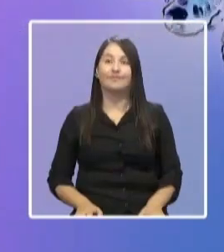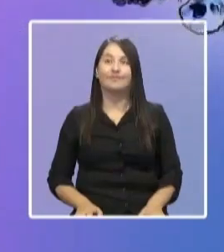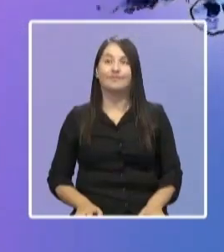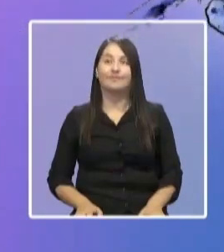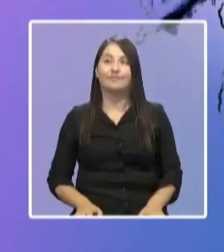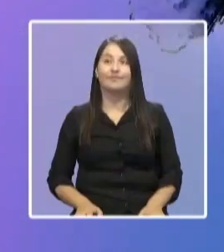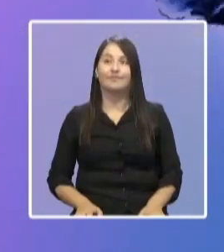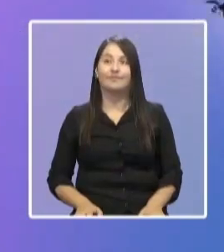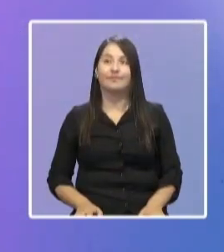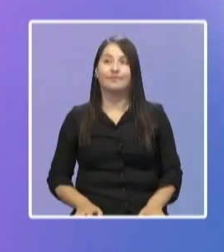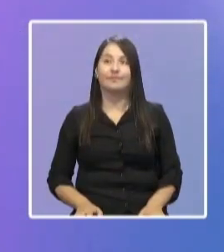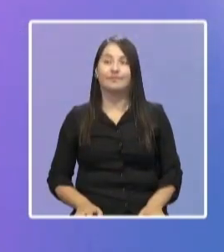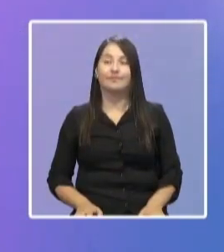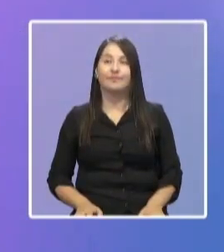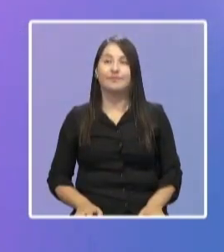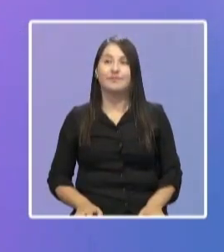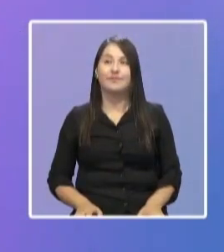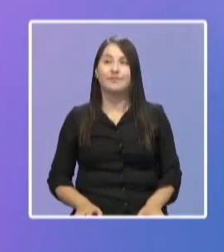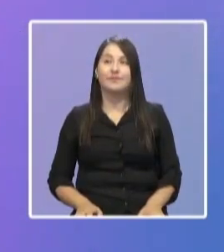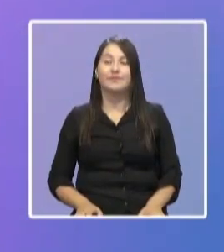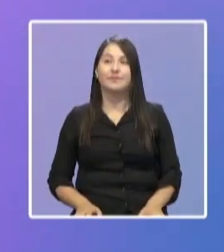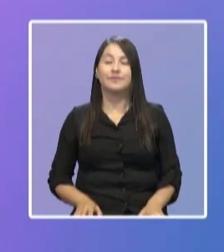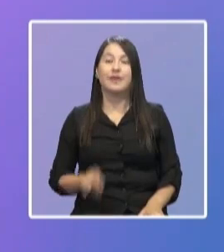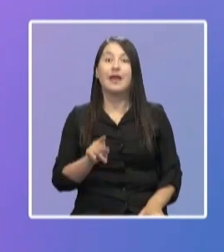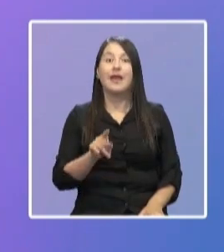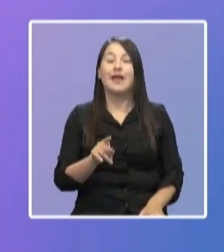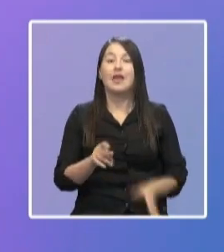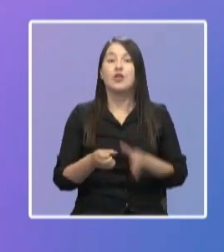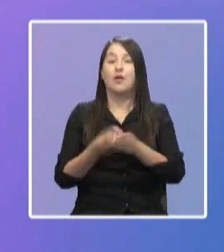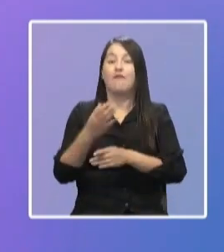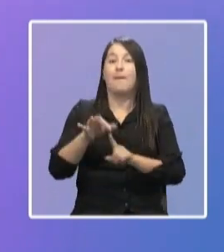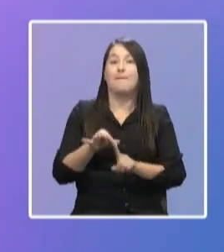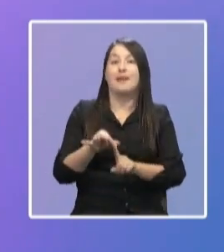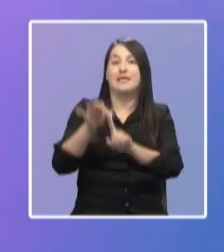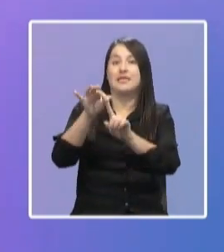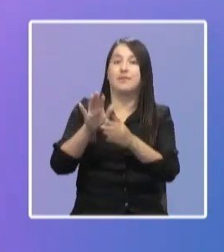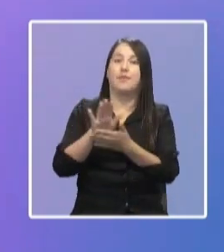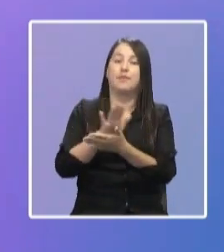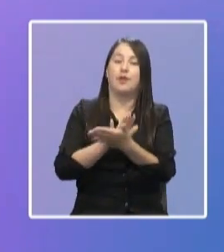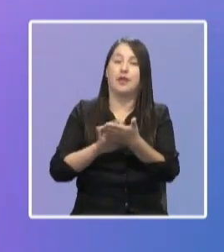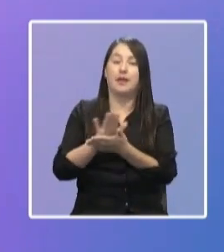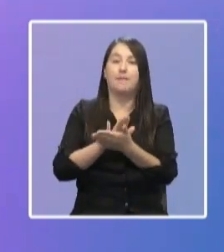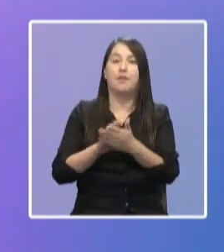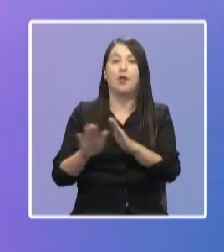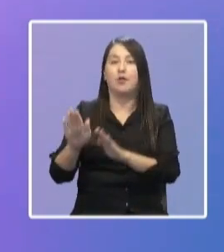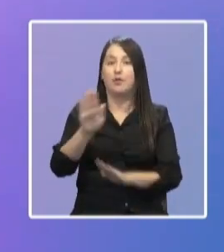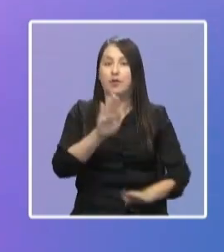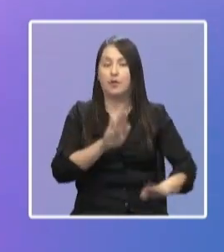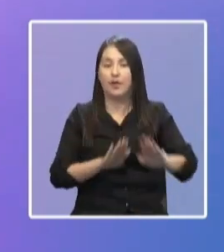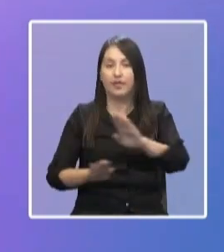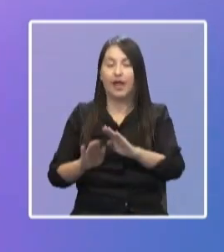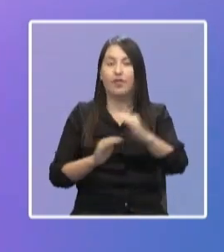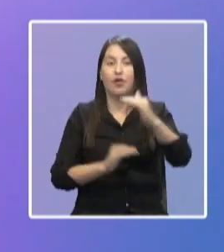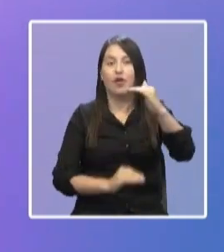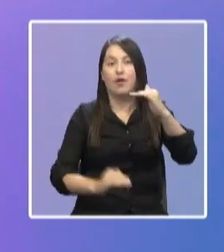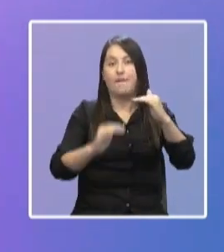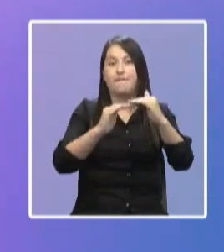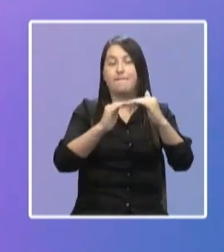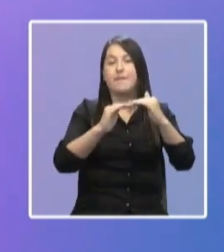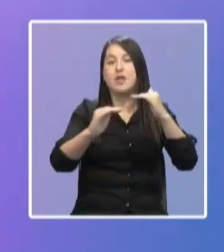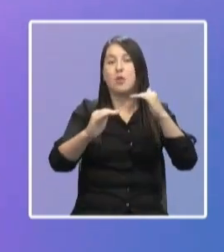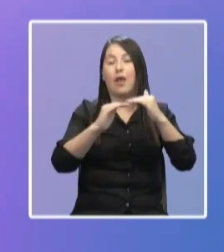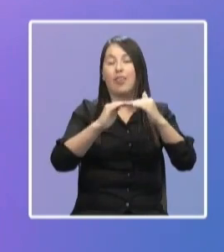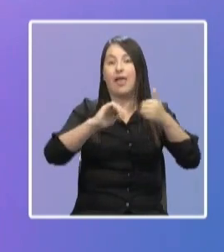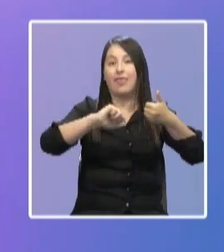principios, está proponiendo principios muy nuevos, interesantes, como el cuidado, la paridad, la igualdad sustantiva,